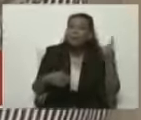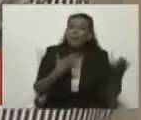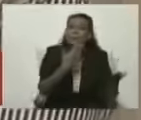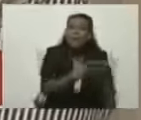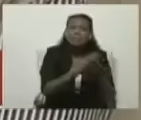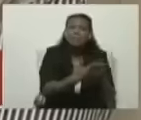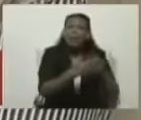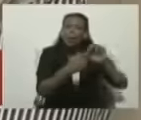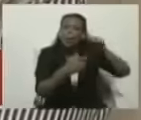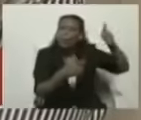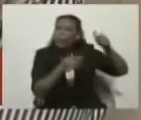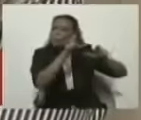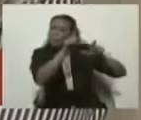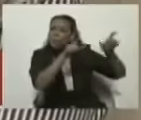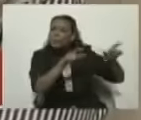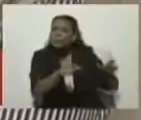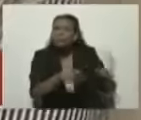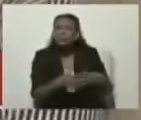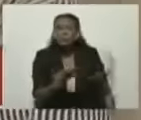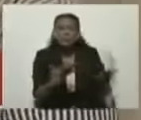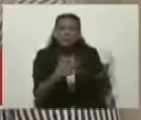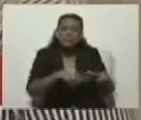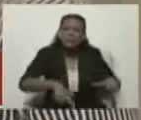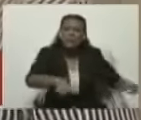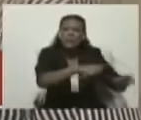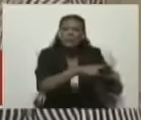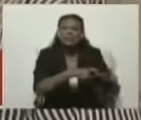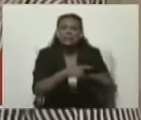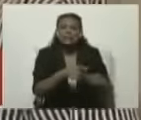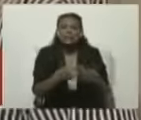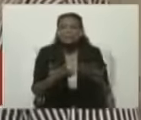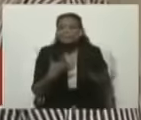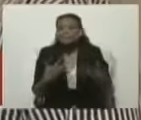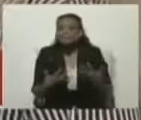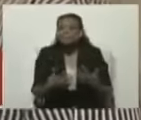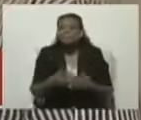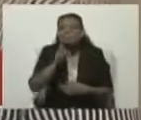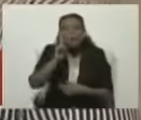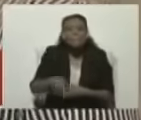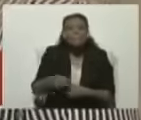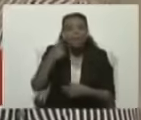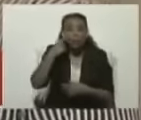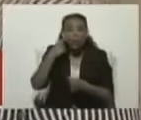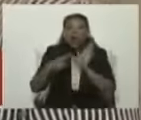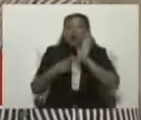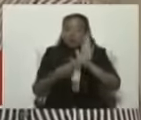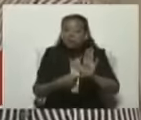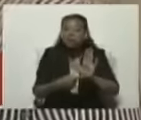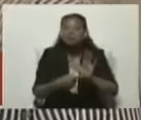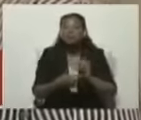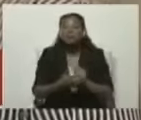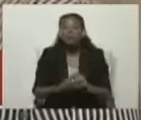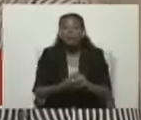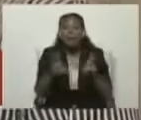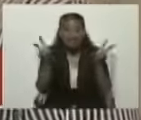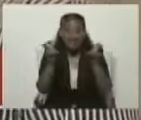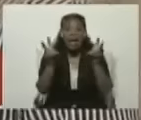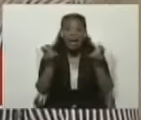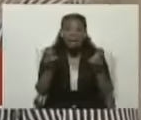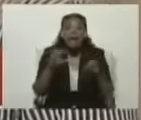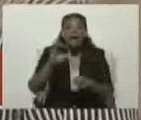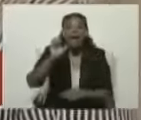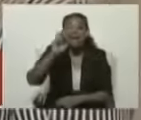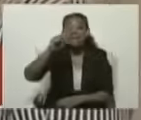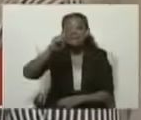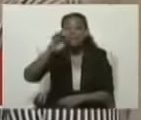plantea todo este escenario electoral de Venezuela, y ahí también está reseñado el tema de los exit polls,